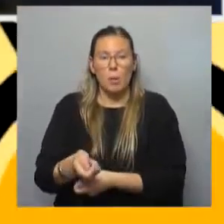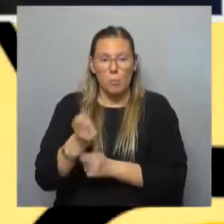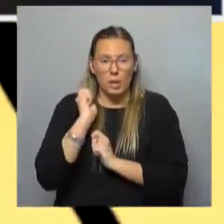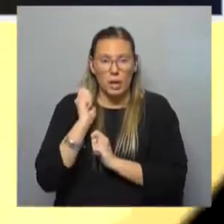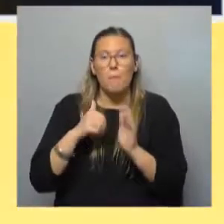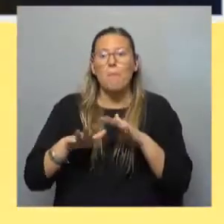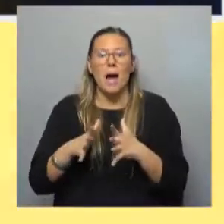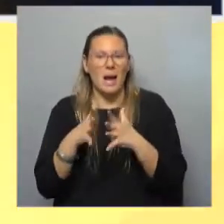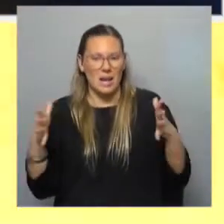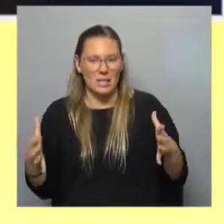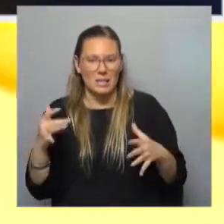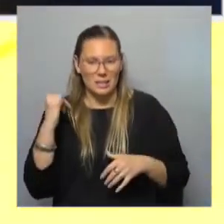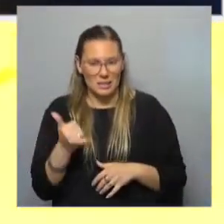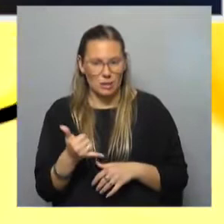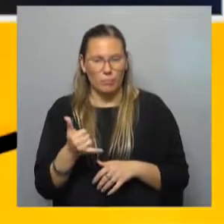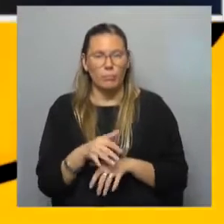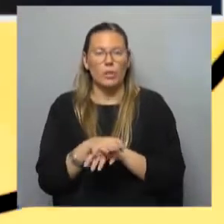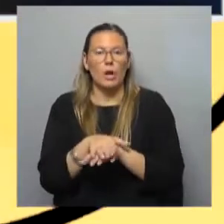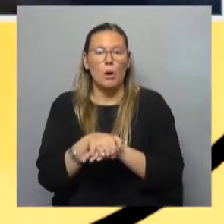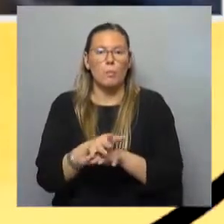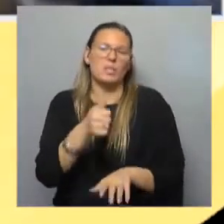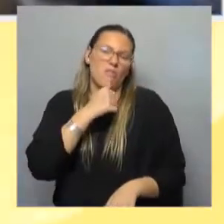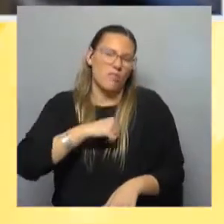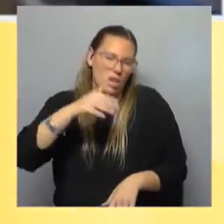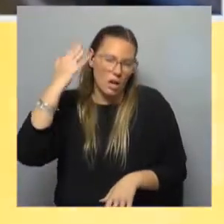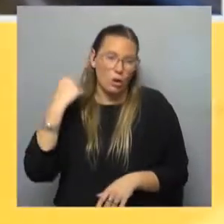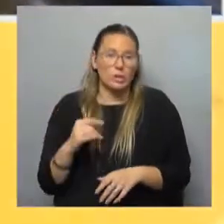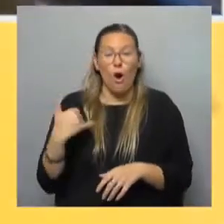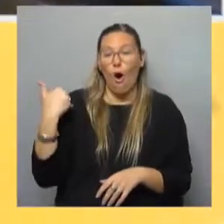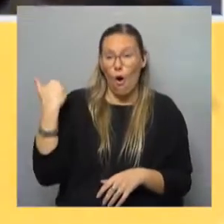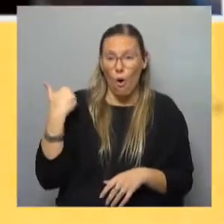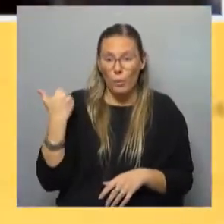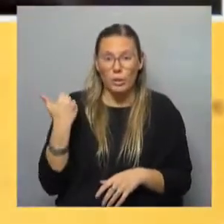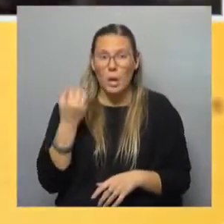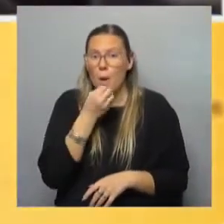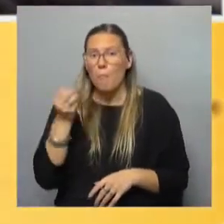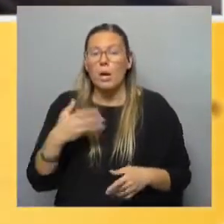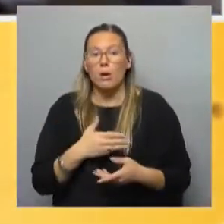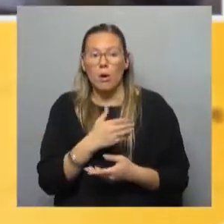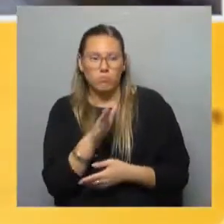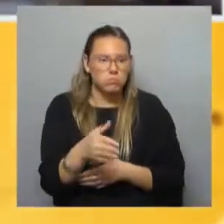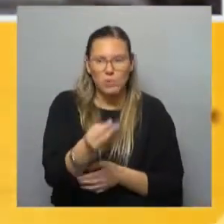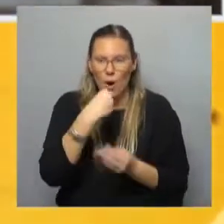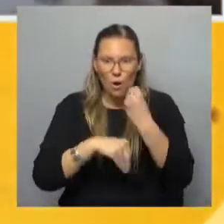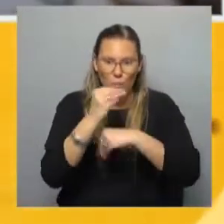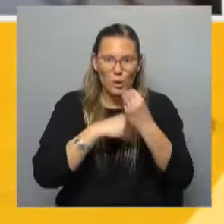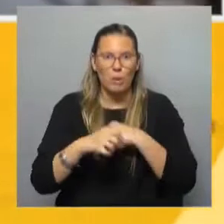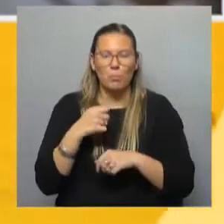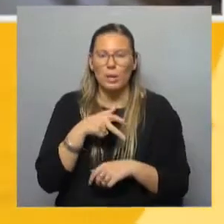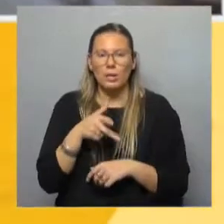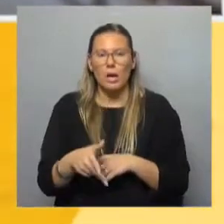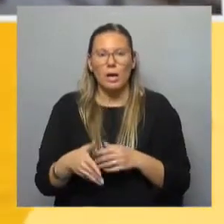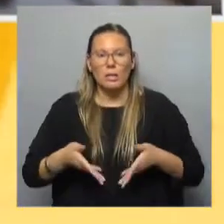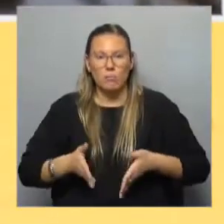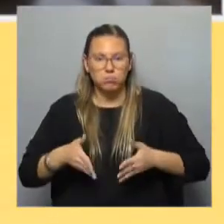tallas más grandes, digamos los peces más viejos, para que así los jóvenes tengan un mejor acceso al alimento, puedan reproducirse, puedan